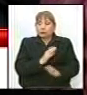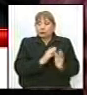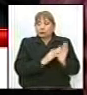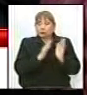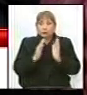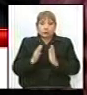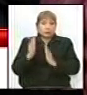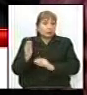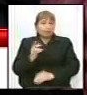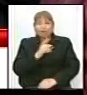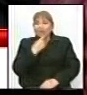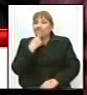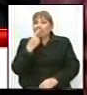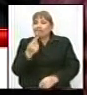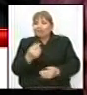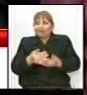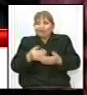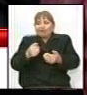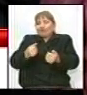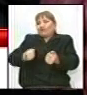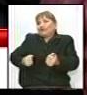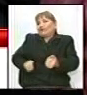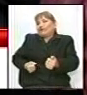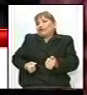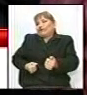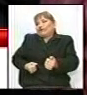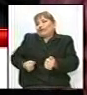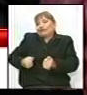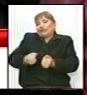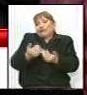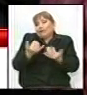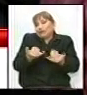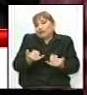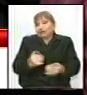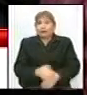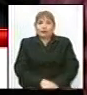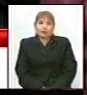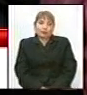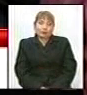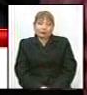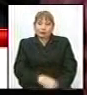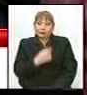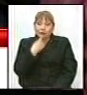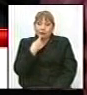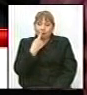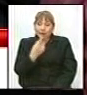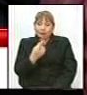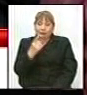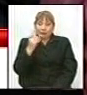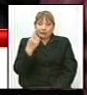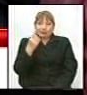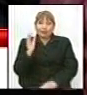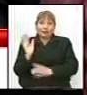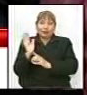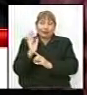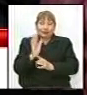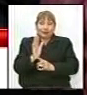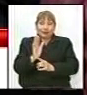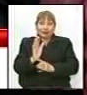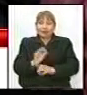no diría, es atrasado para los momentos actuales. Lo dije en mi primera presentación.